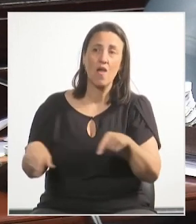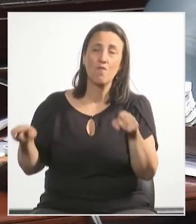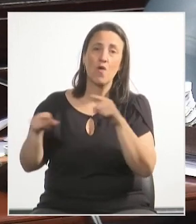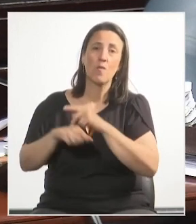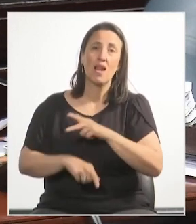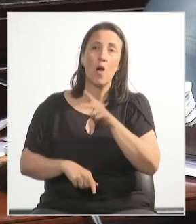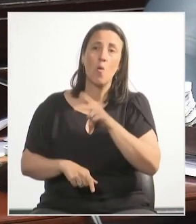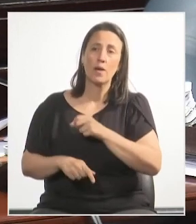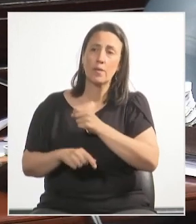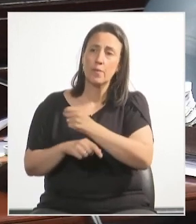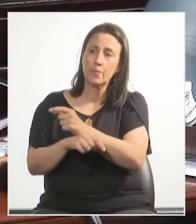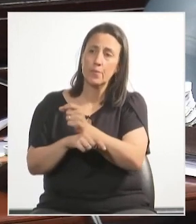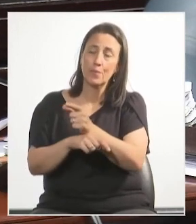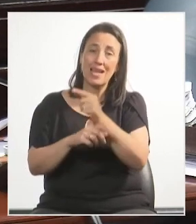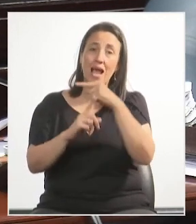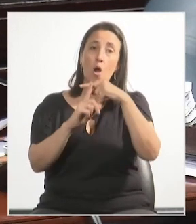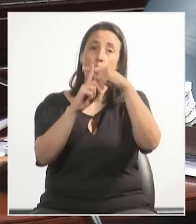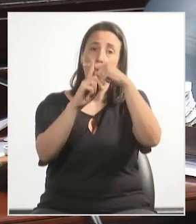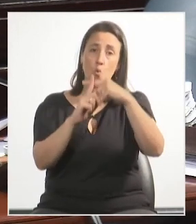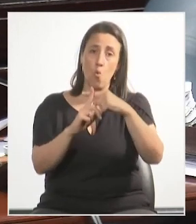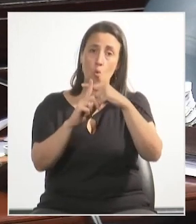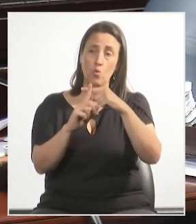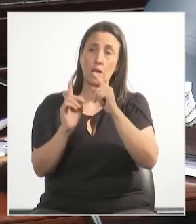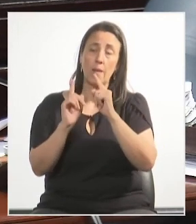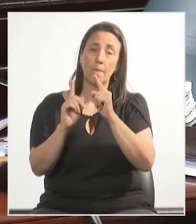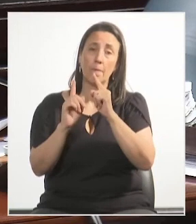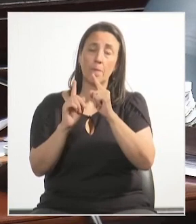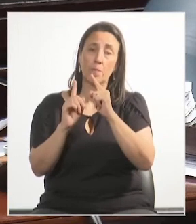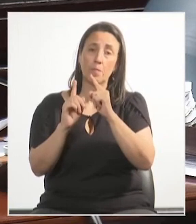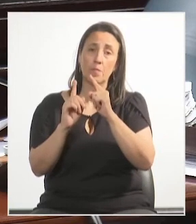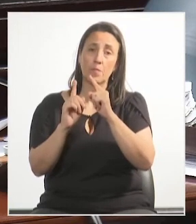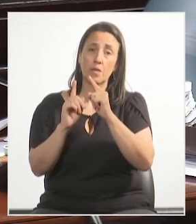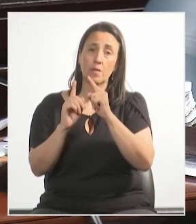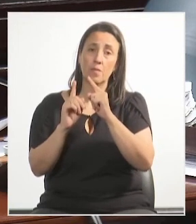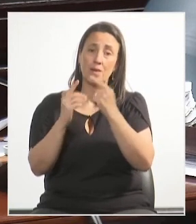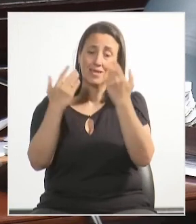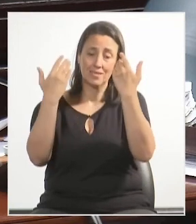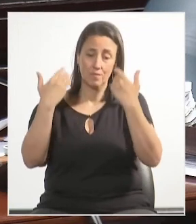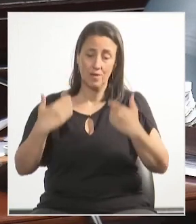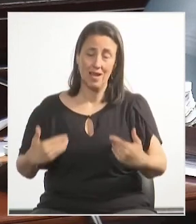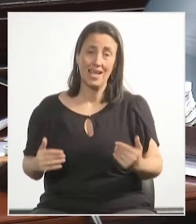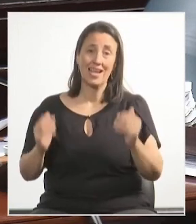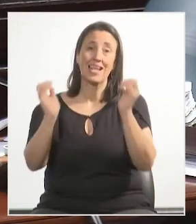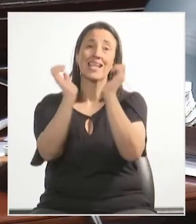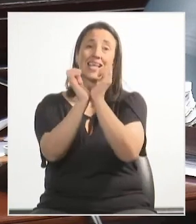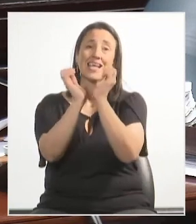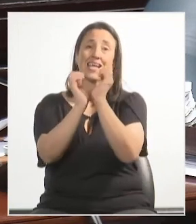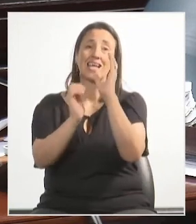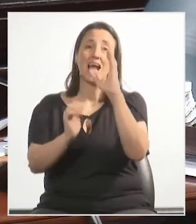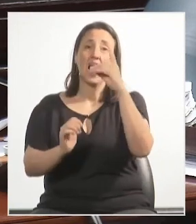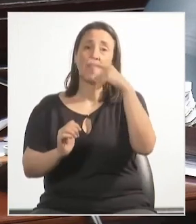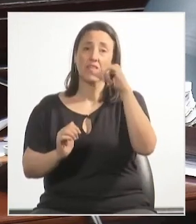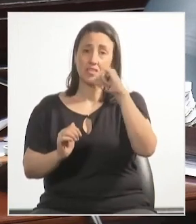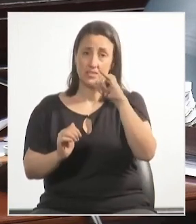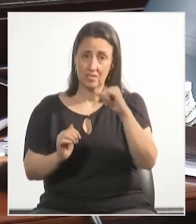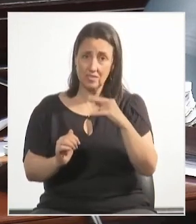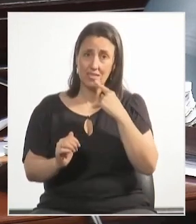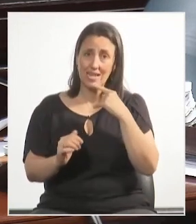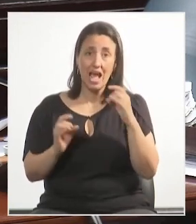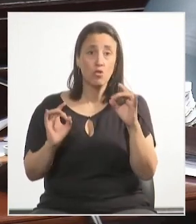fue vertida en la cruz, lo mismo que la que diariamente se viste en el cáliz del sacramento, es natural